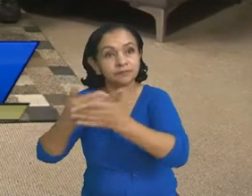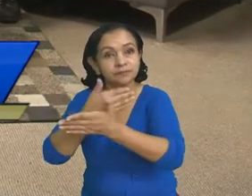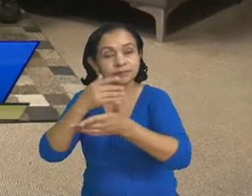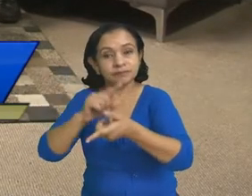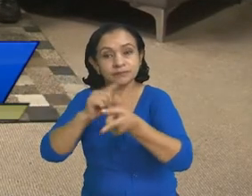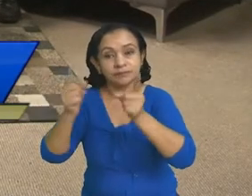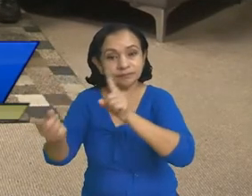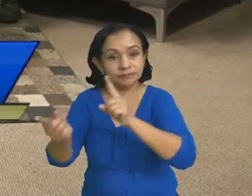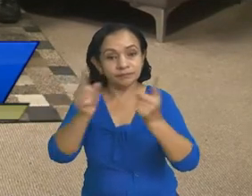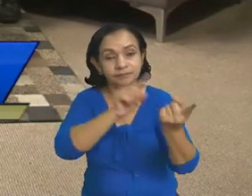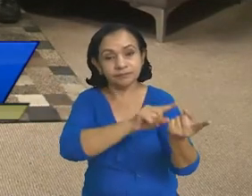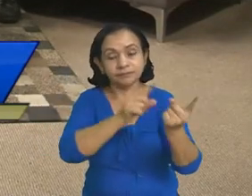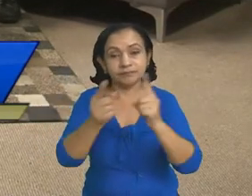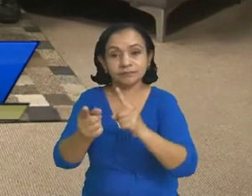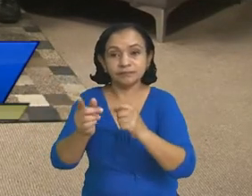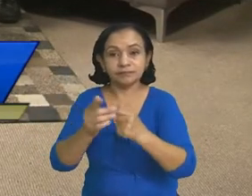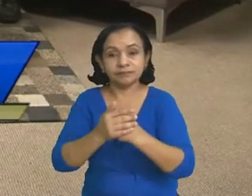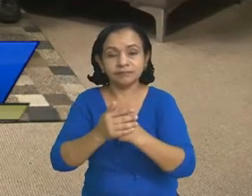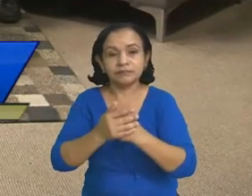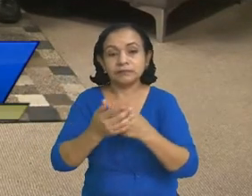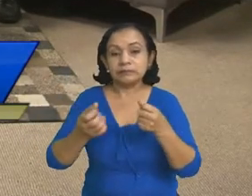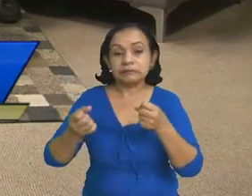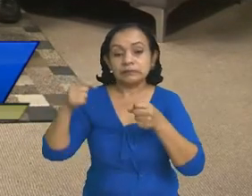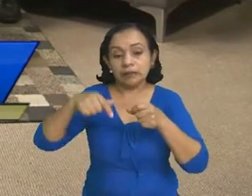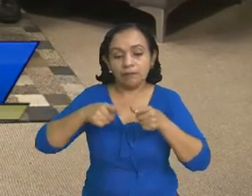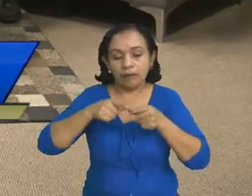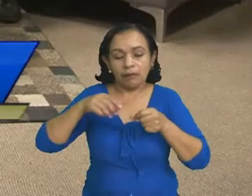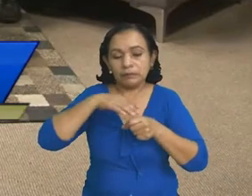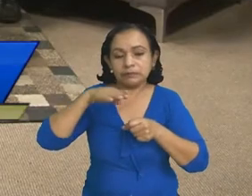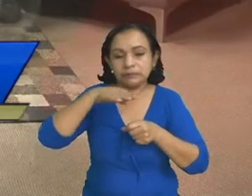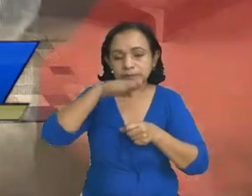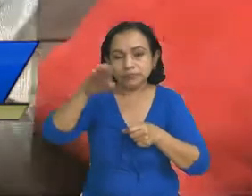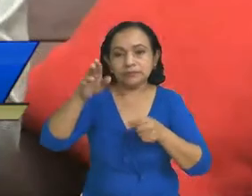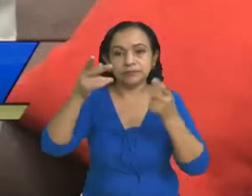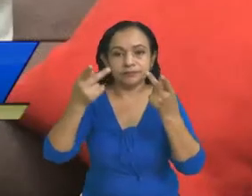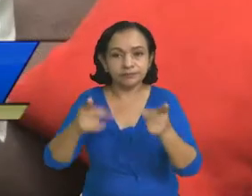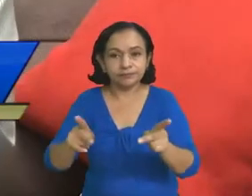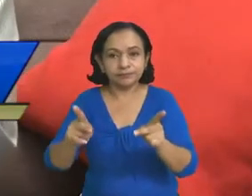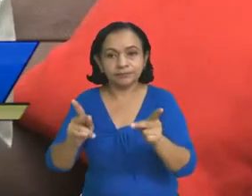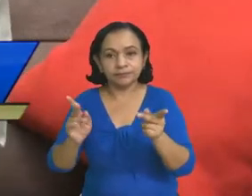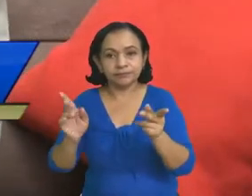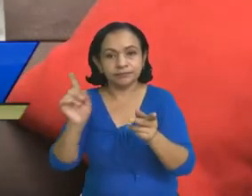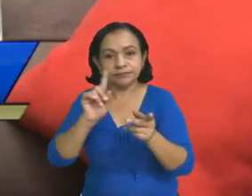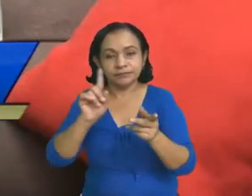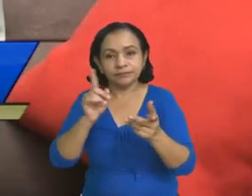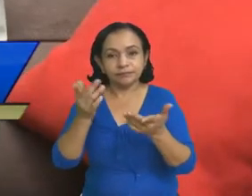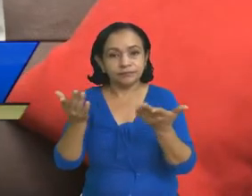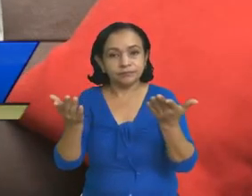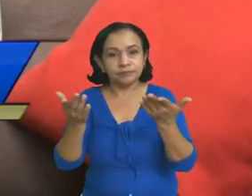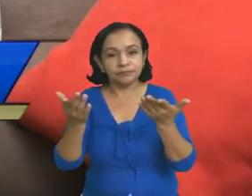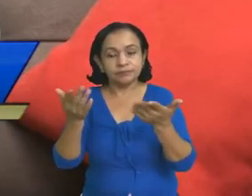la posibilidad de tener, ya no vamos a tener que llevar otro transformador. Bueno, lo vamos a tener que llevar, pero no van a sufrir